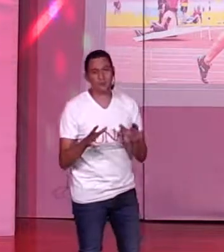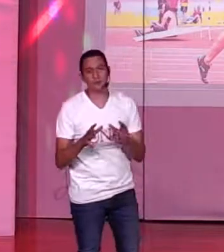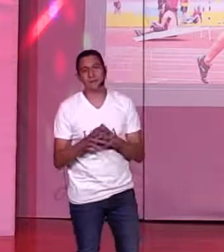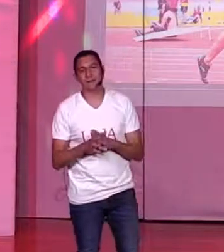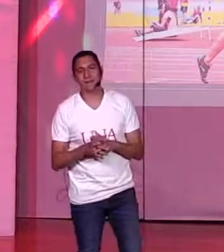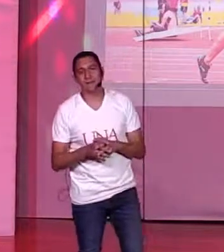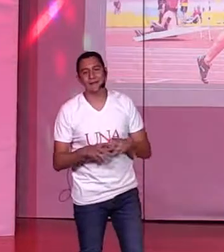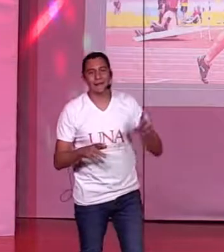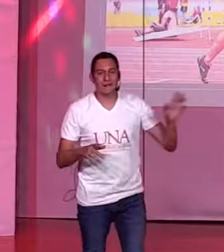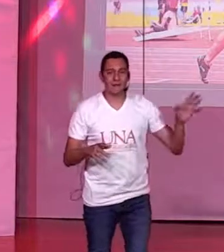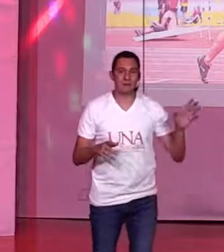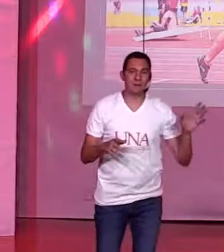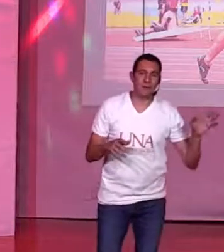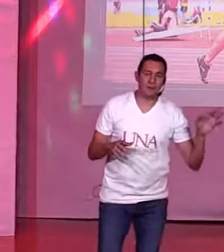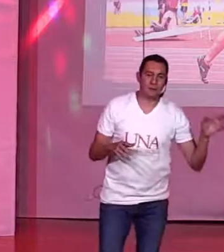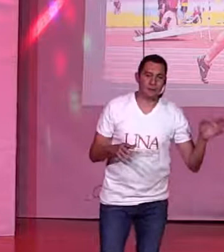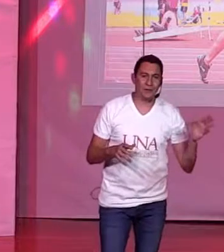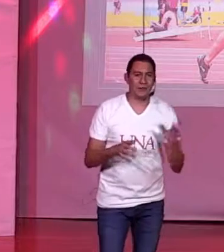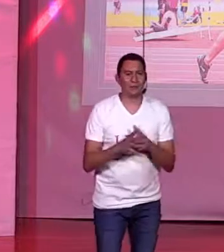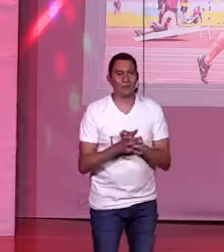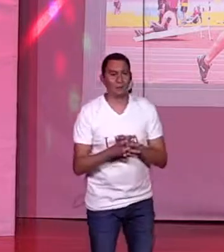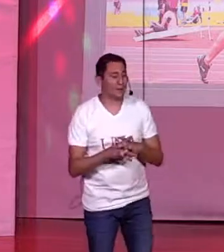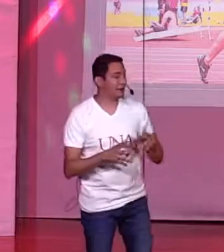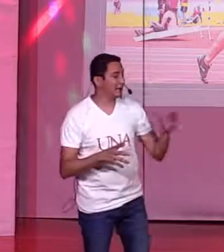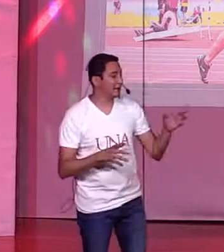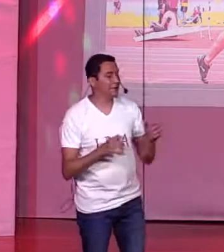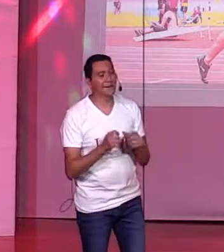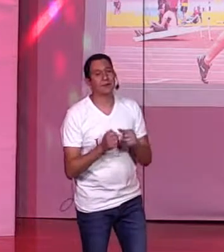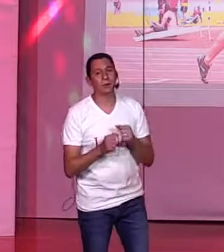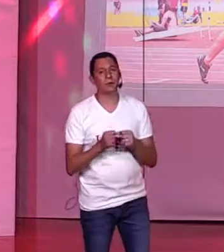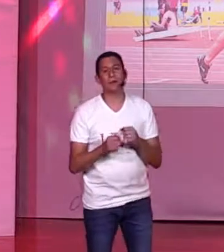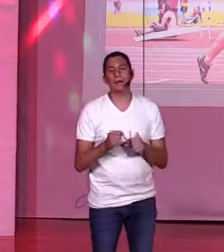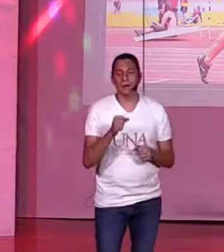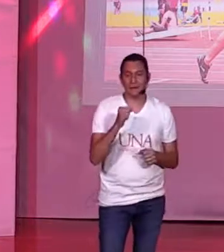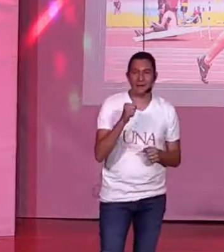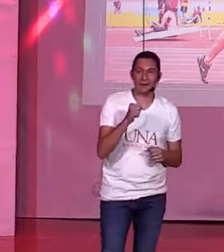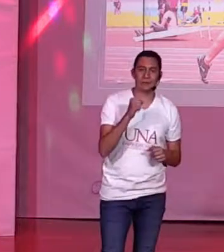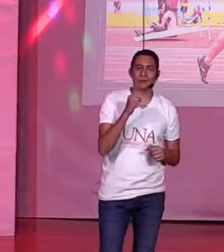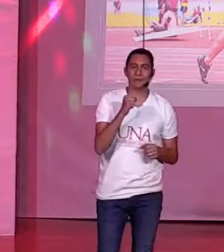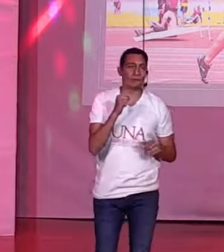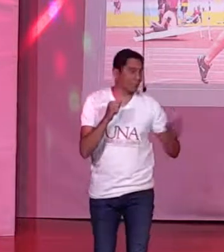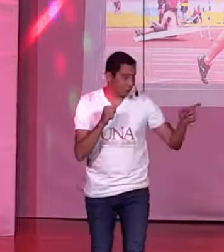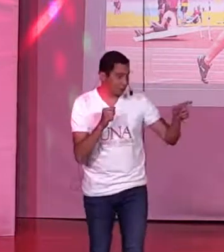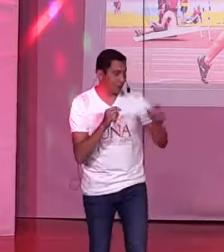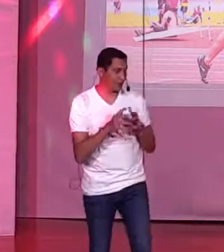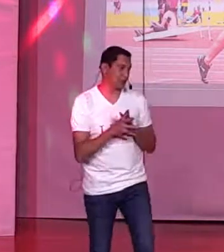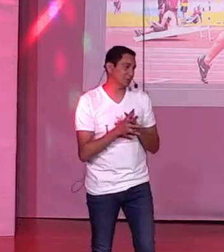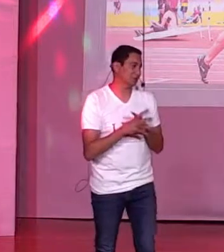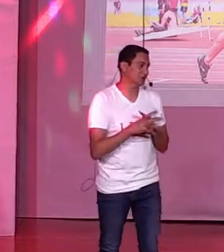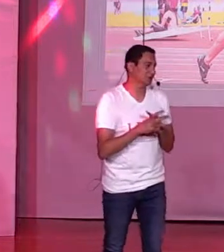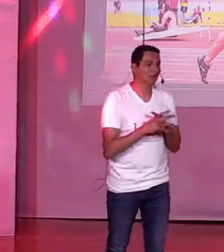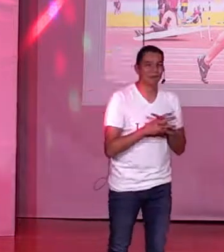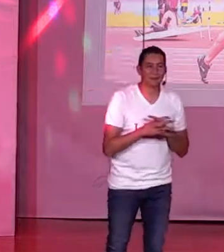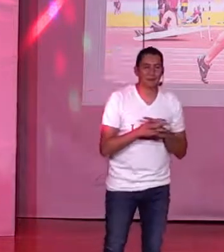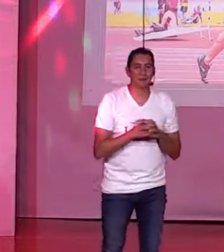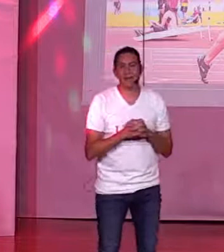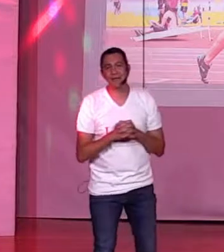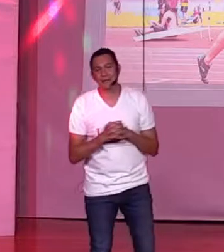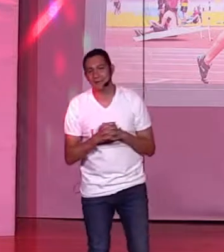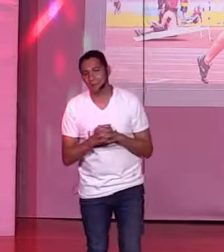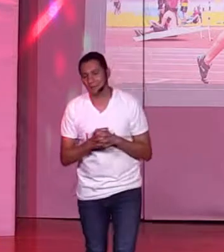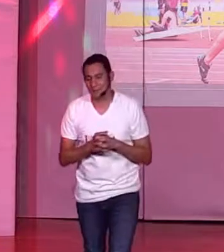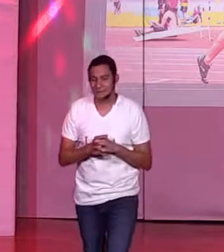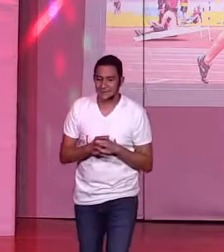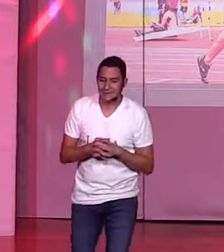han puesto ustedes, así que queremos darle la oportunidad a nuestra compañera Marlene a ver si puede hablarnos o decirnos algunos de esos. Que nos digan. Porque